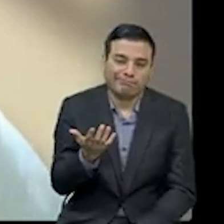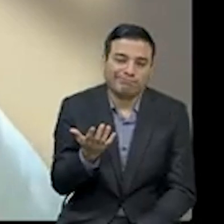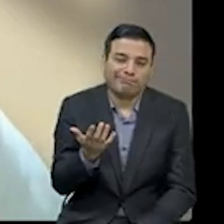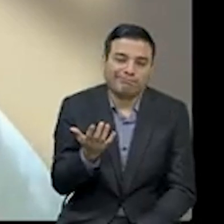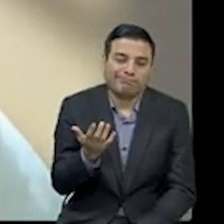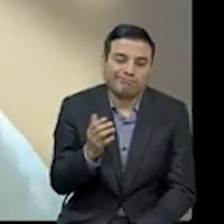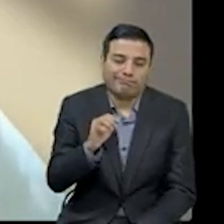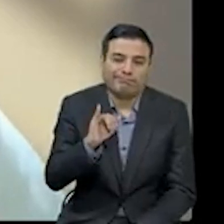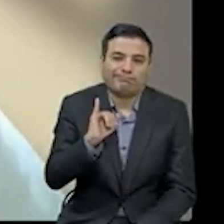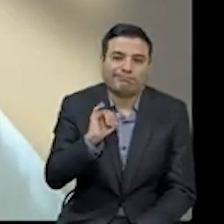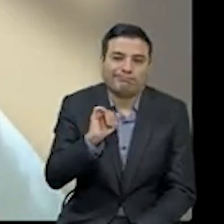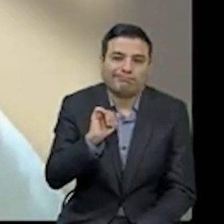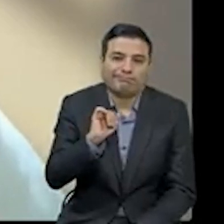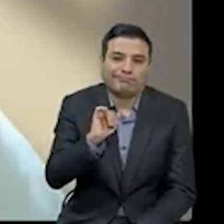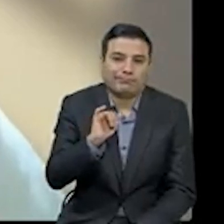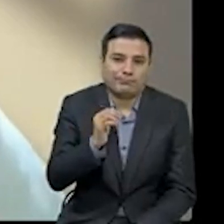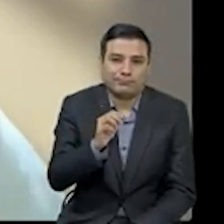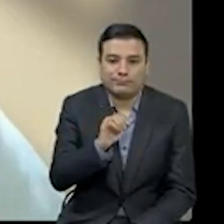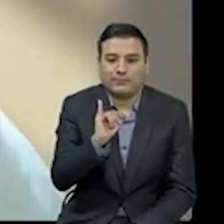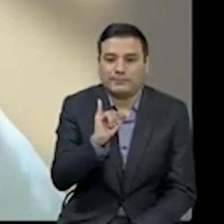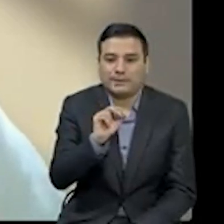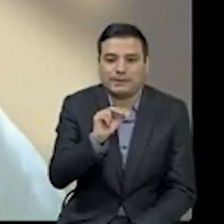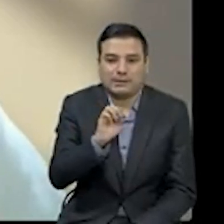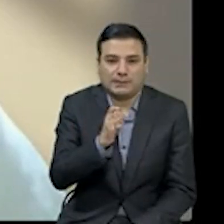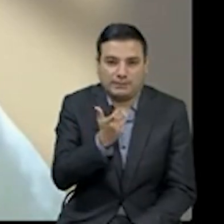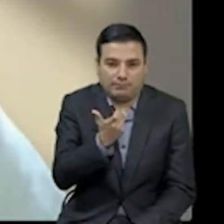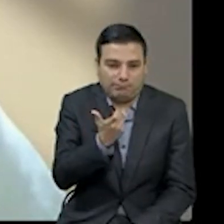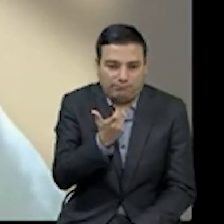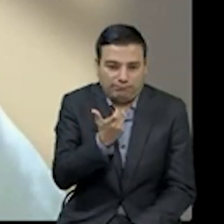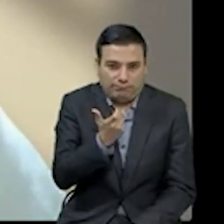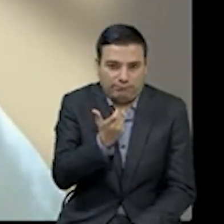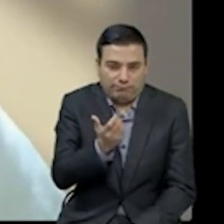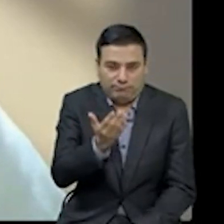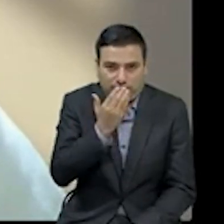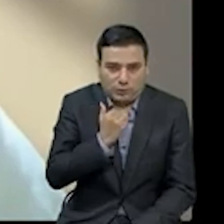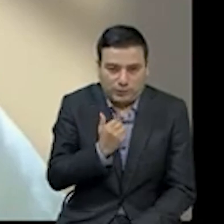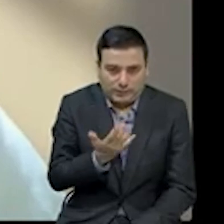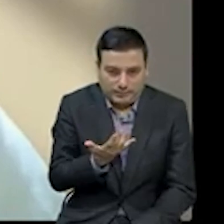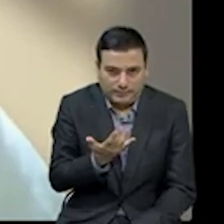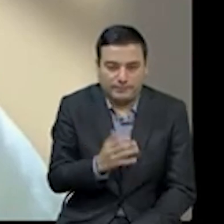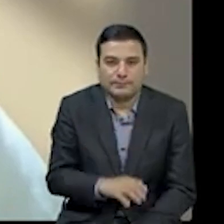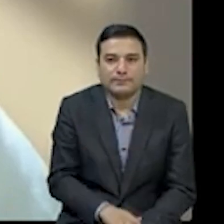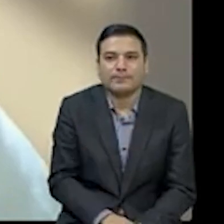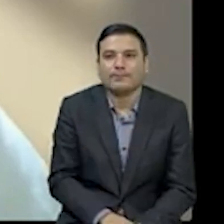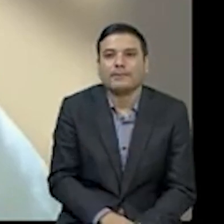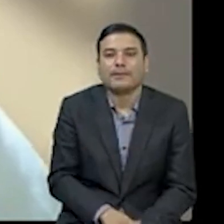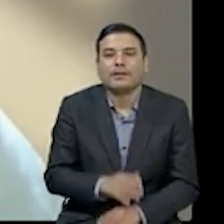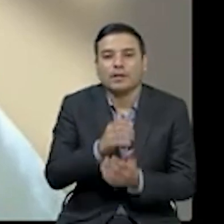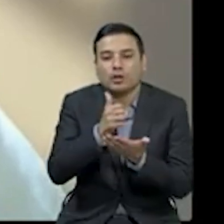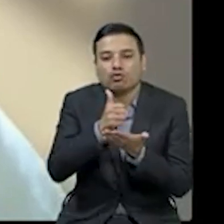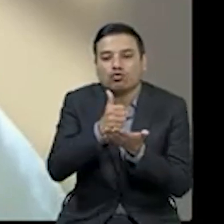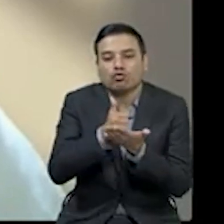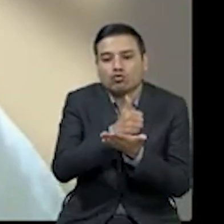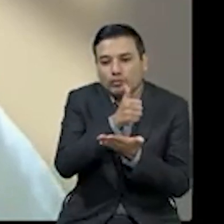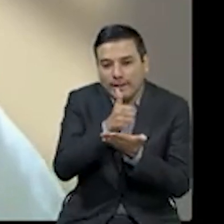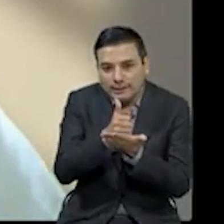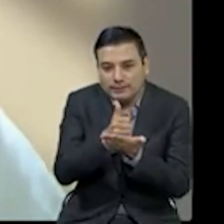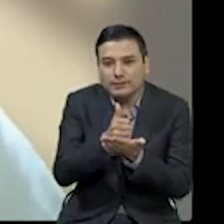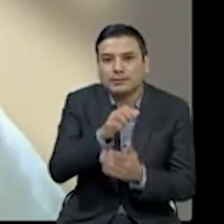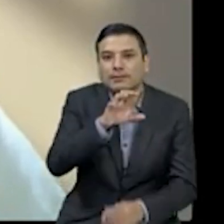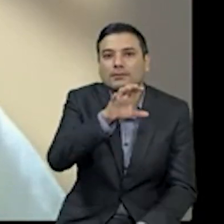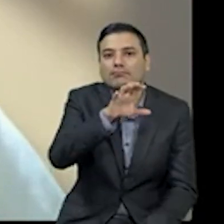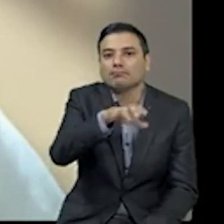nuestra disponibilidad presupuestal. Ciudades con mercados laborales de